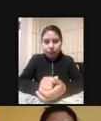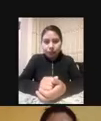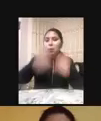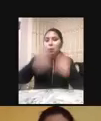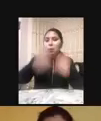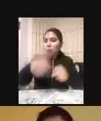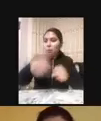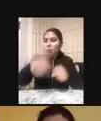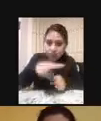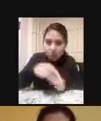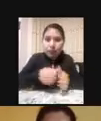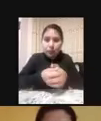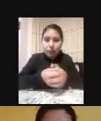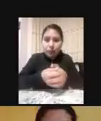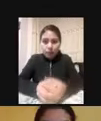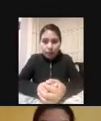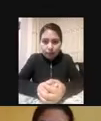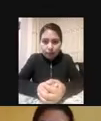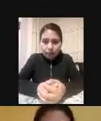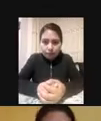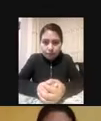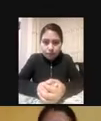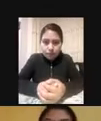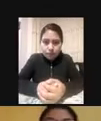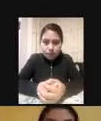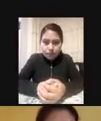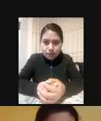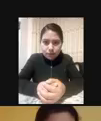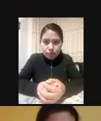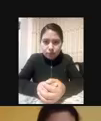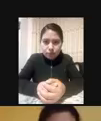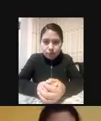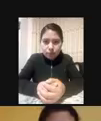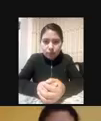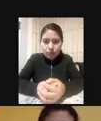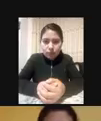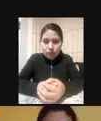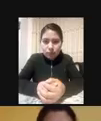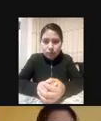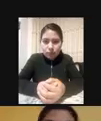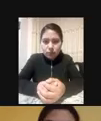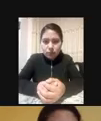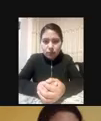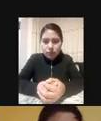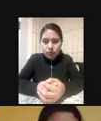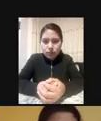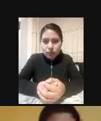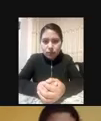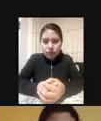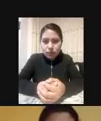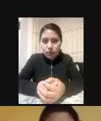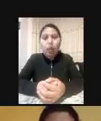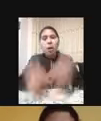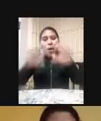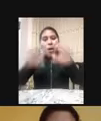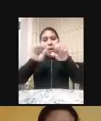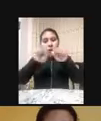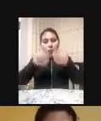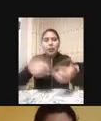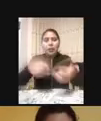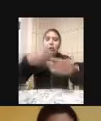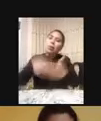en casa. Estos materiales, por ejemplo, están al alcance de todos, están elaborados de forma manual. Tenemos